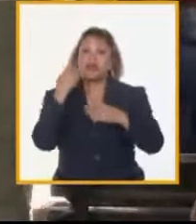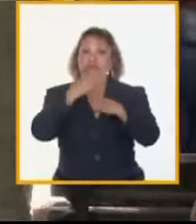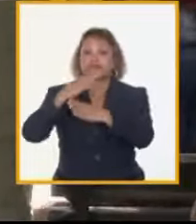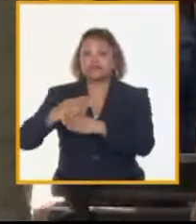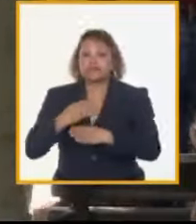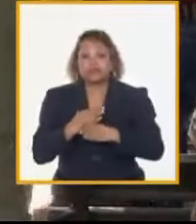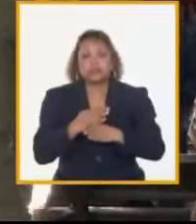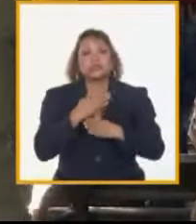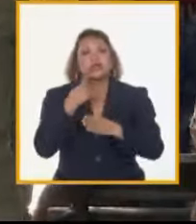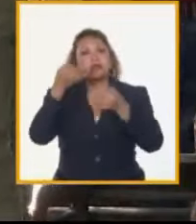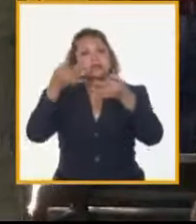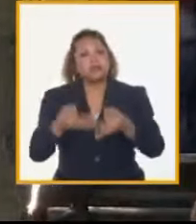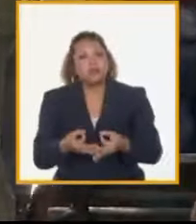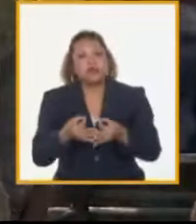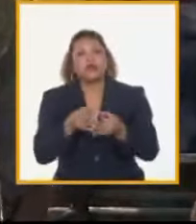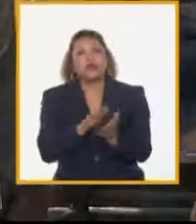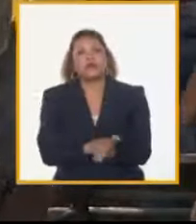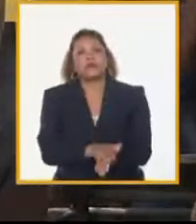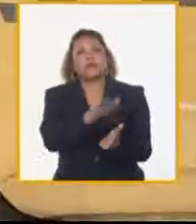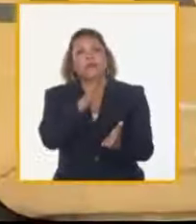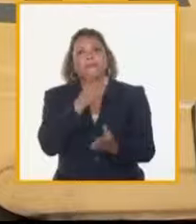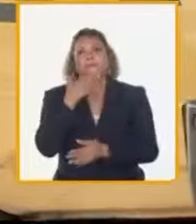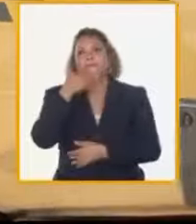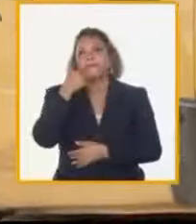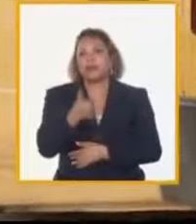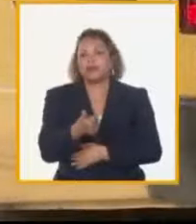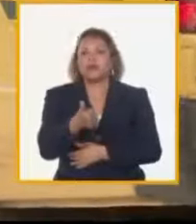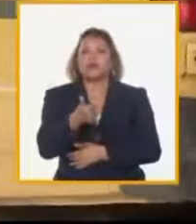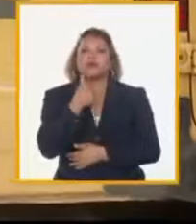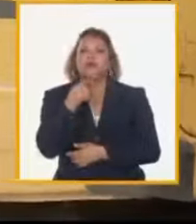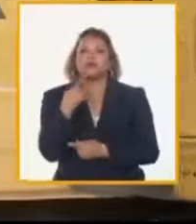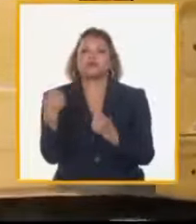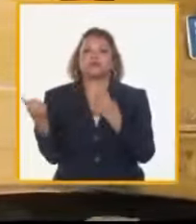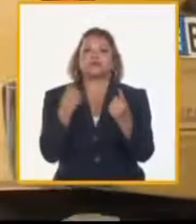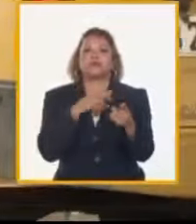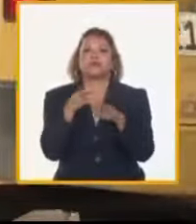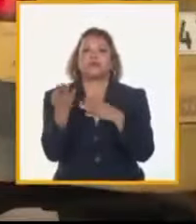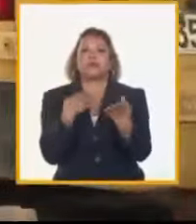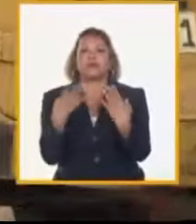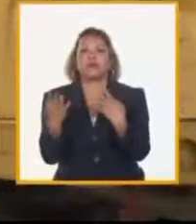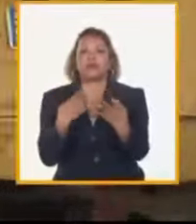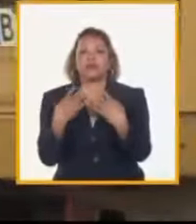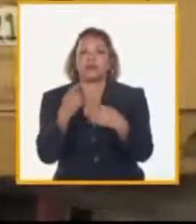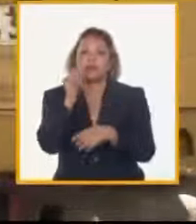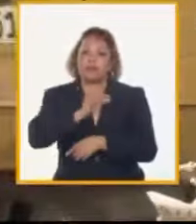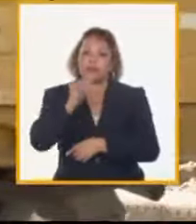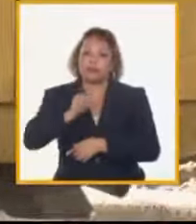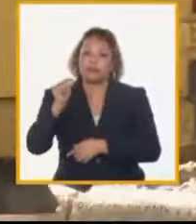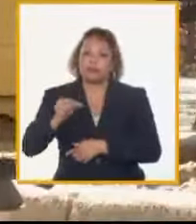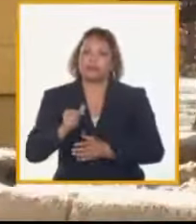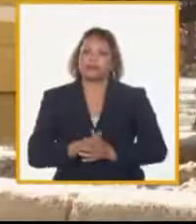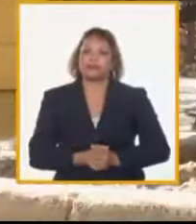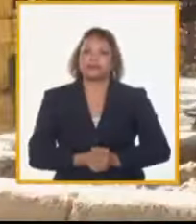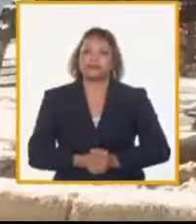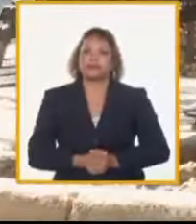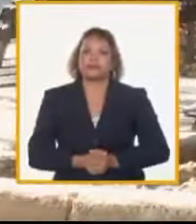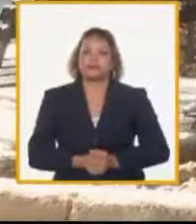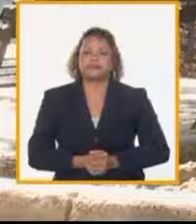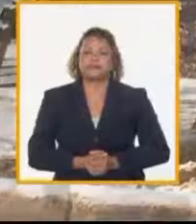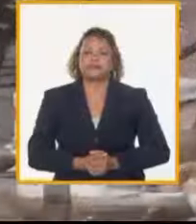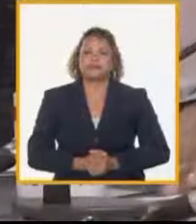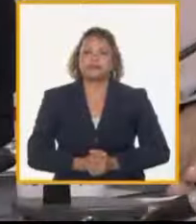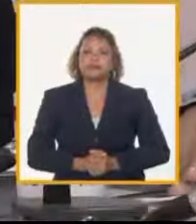estar comprometidos con garantizar una mayor y mejor movilidad. Especial para la Mesa Redonda, Laura Prada, Ideas